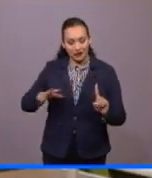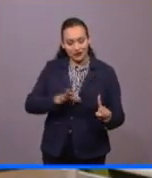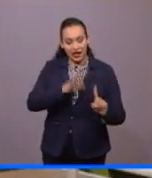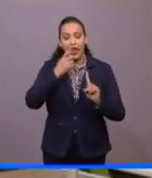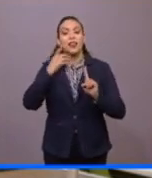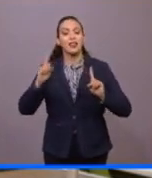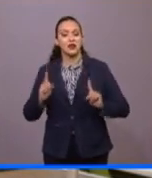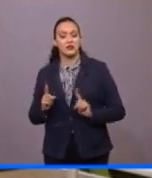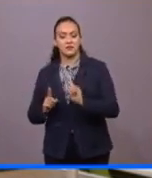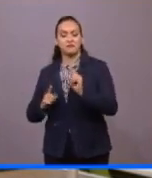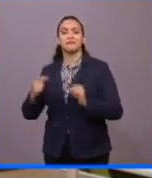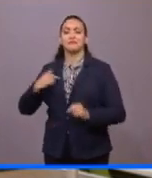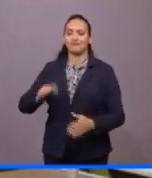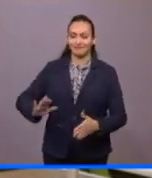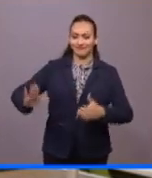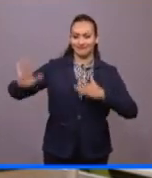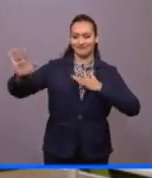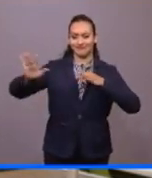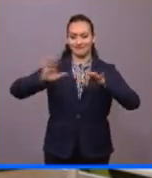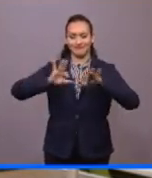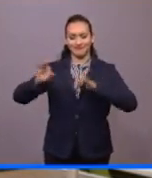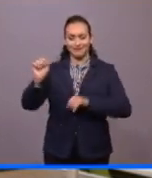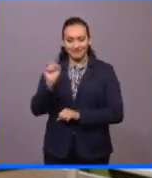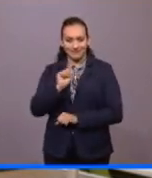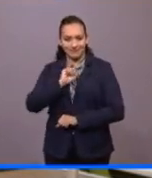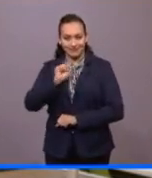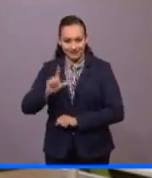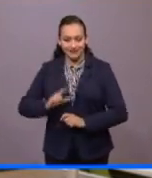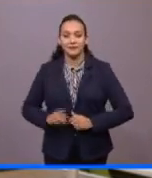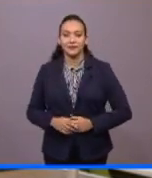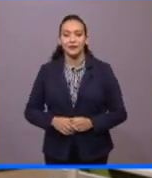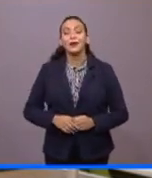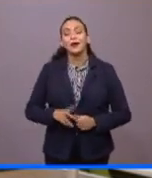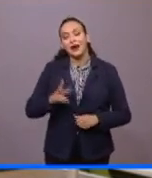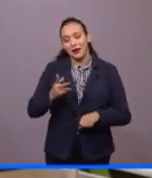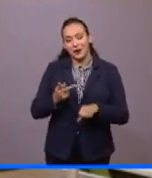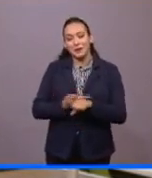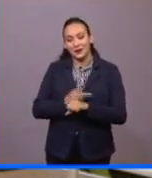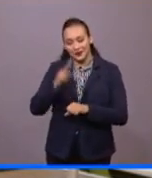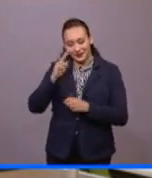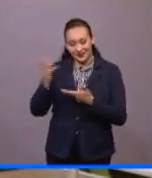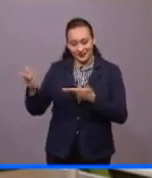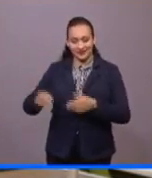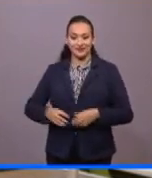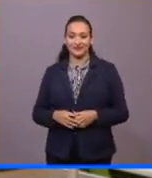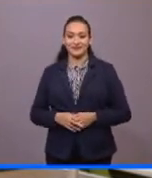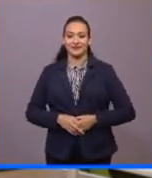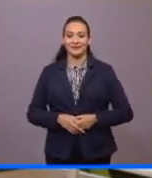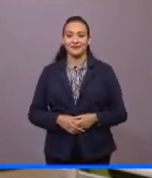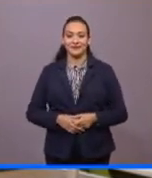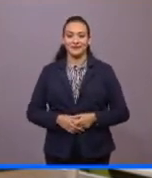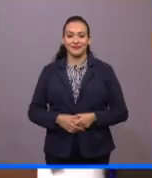una voz crítica, propositiva y constructiva. Óscar González nos tiene el reporte.